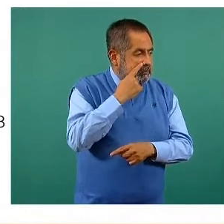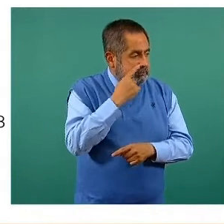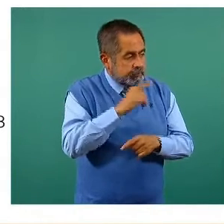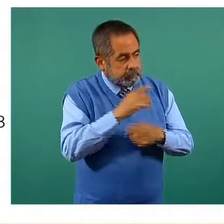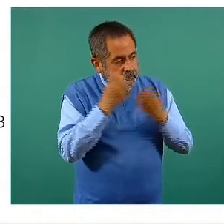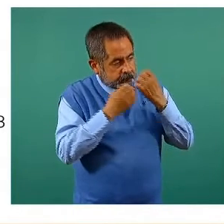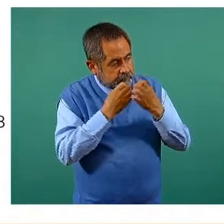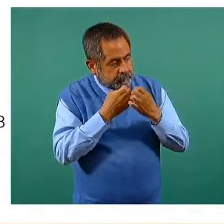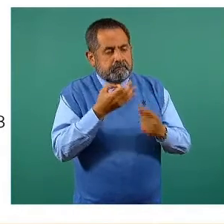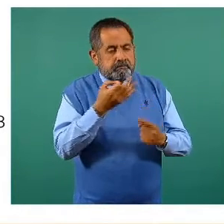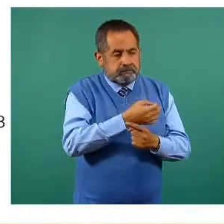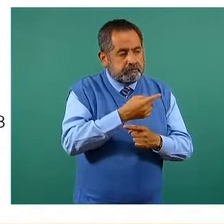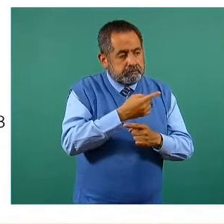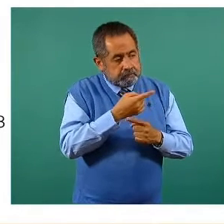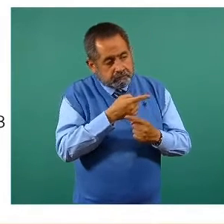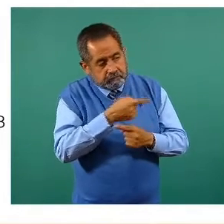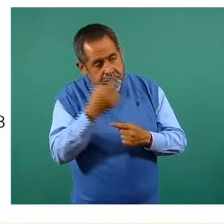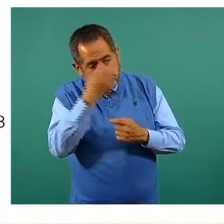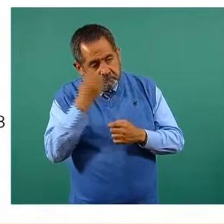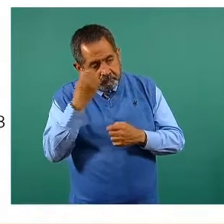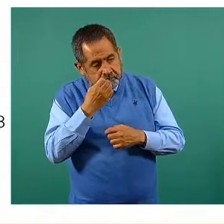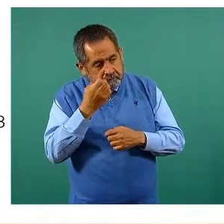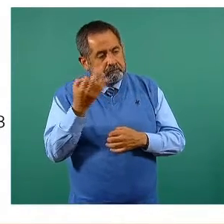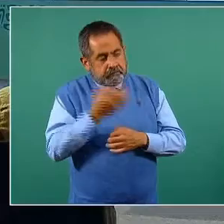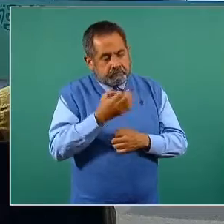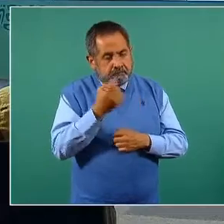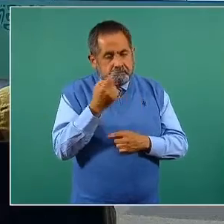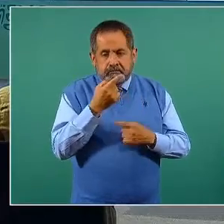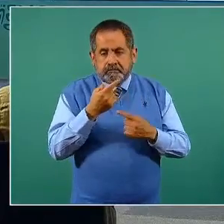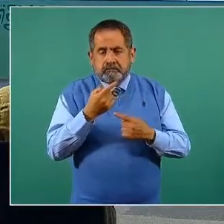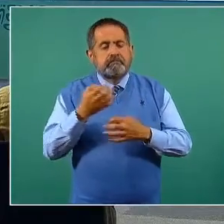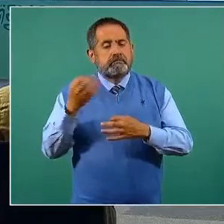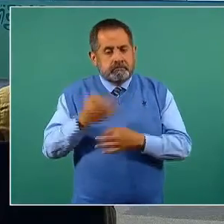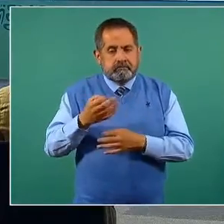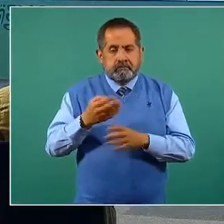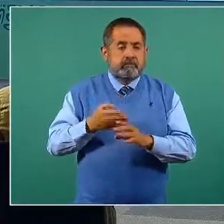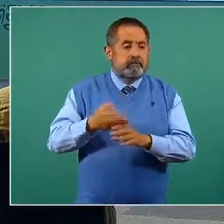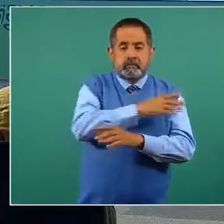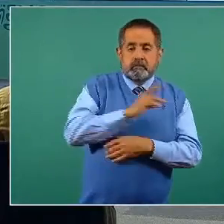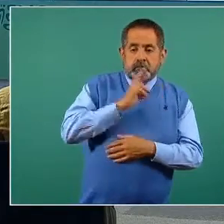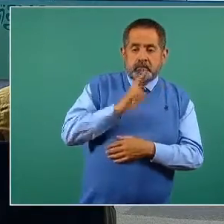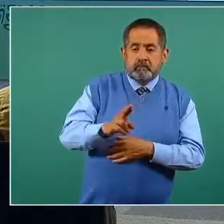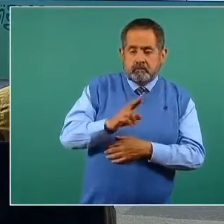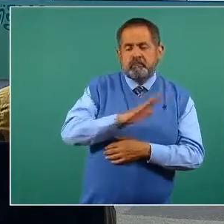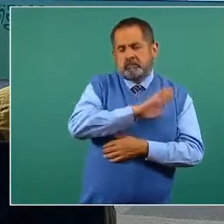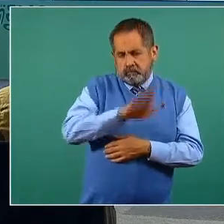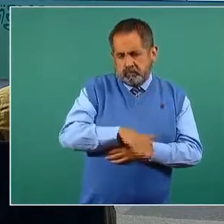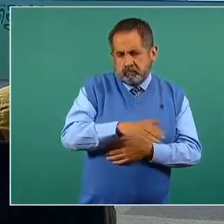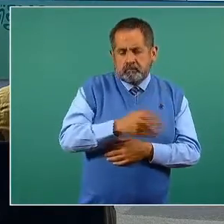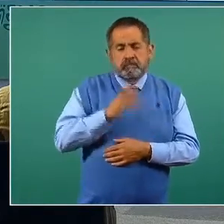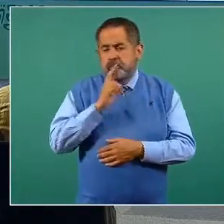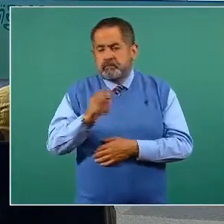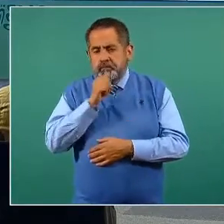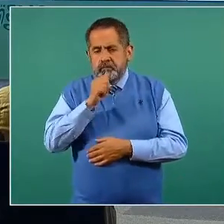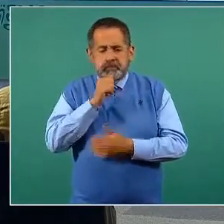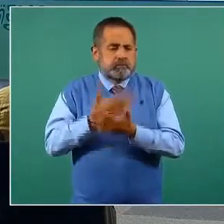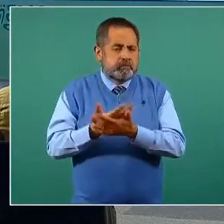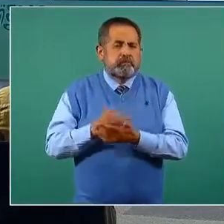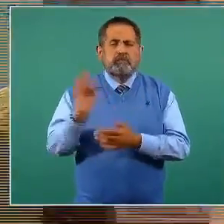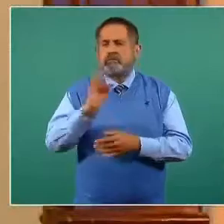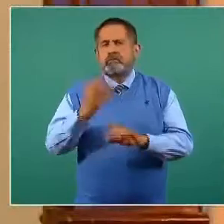van confirmando, precisamente hablamos de que a lo mejor estaba pendiente su resultado de laboratorio, a lo mejor es una defunción que